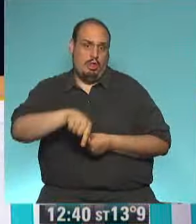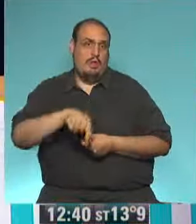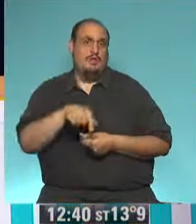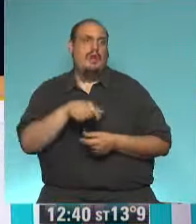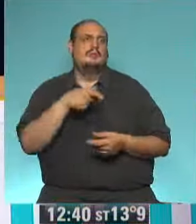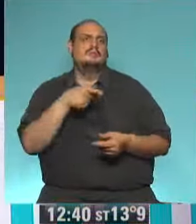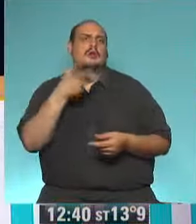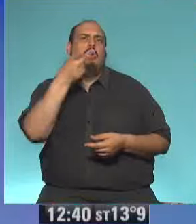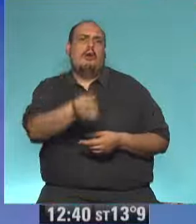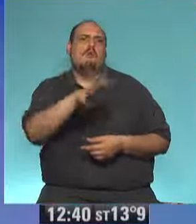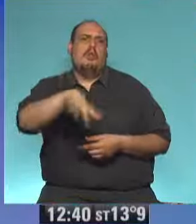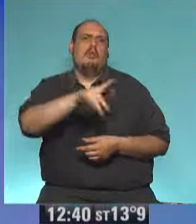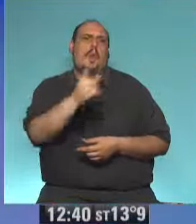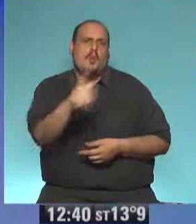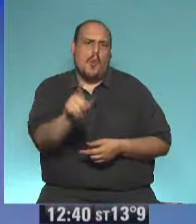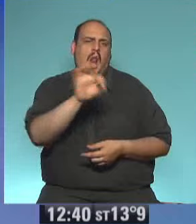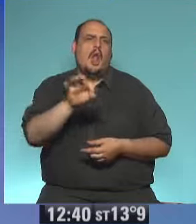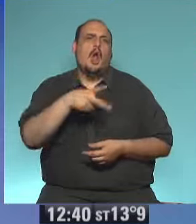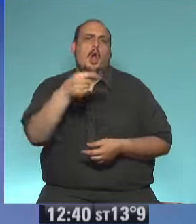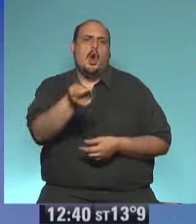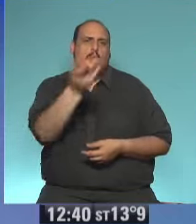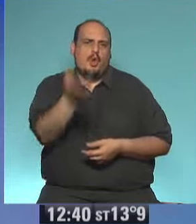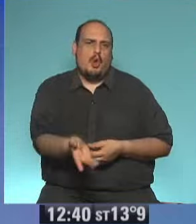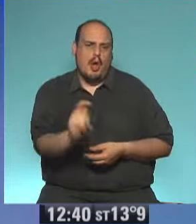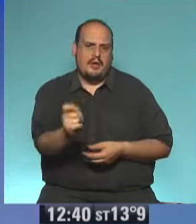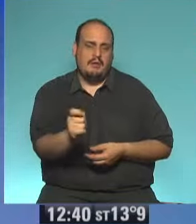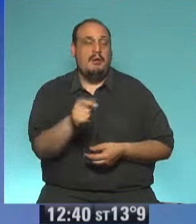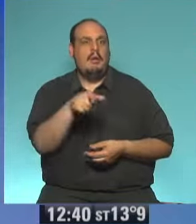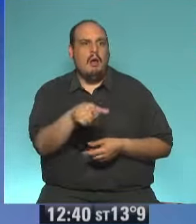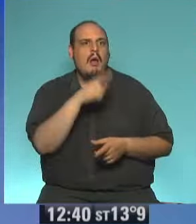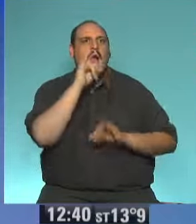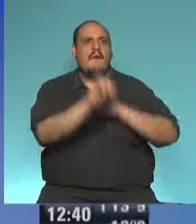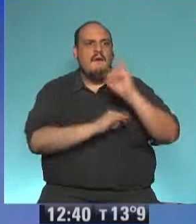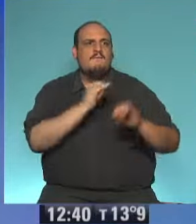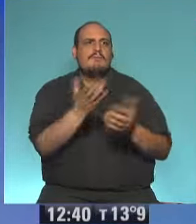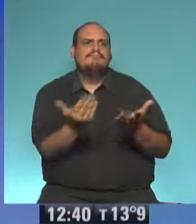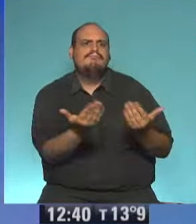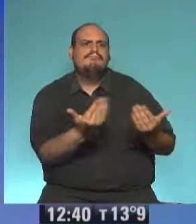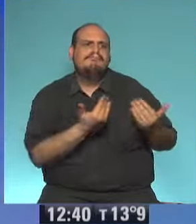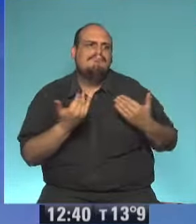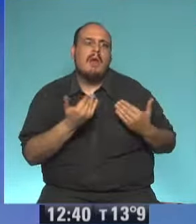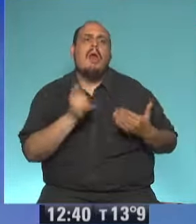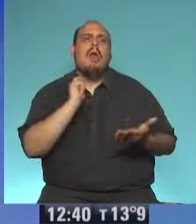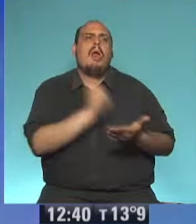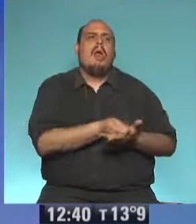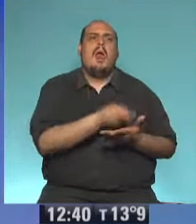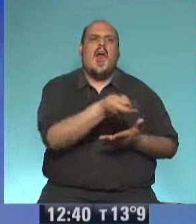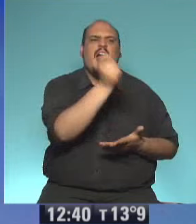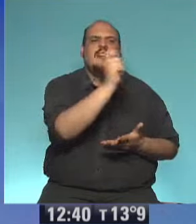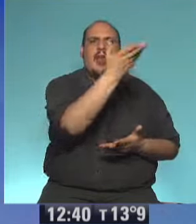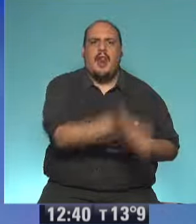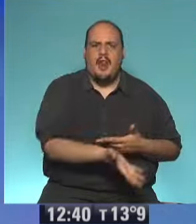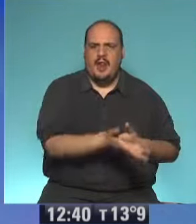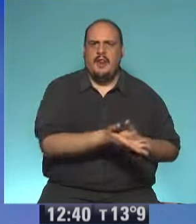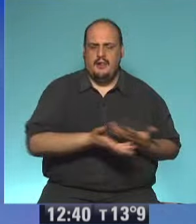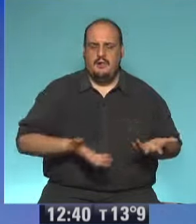elegimos ir a comprar lo que vamos a comprar, es tener más información de lo que estamos comprando y a quiénes le estamos comprando, ¿no? O sea, claro.